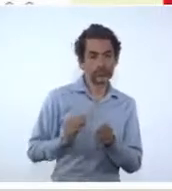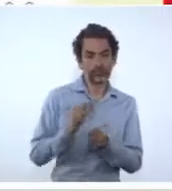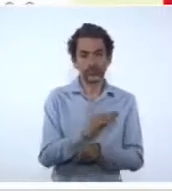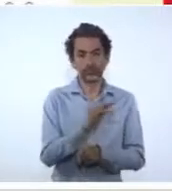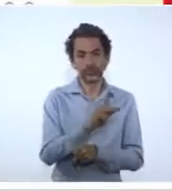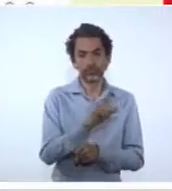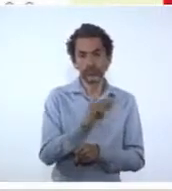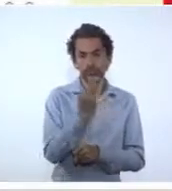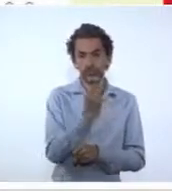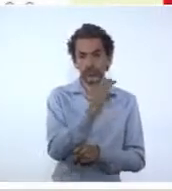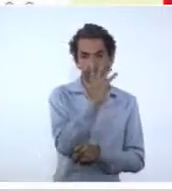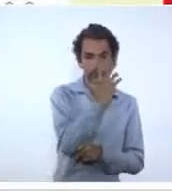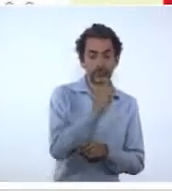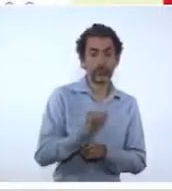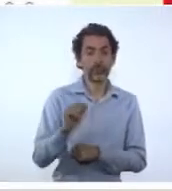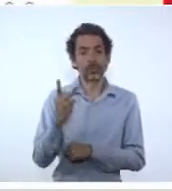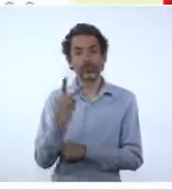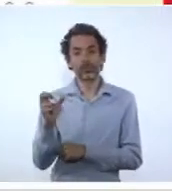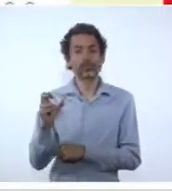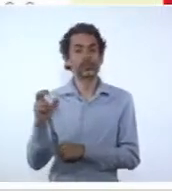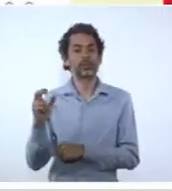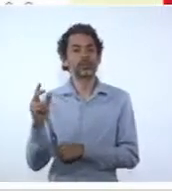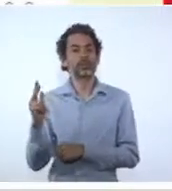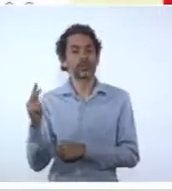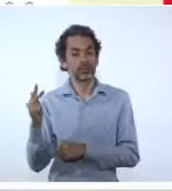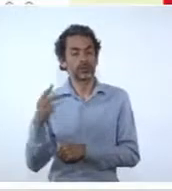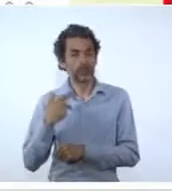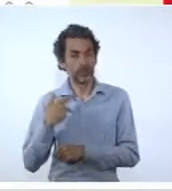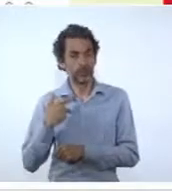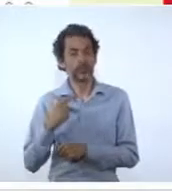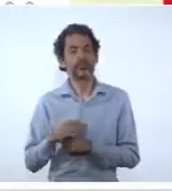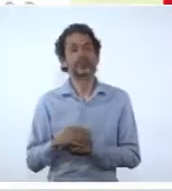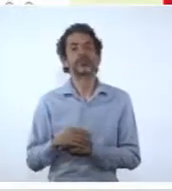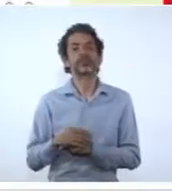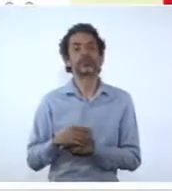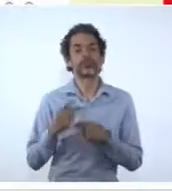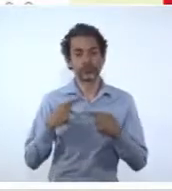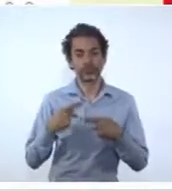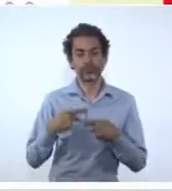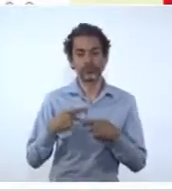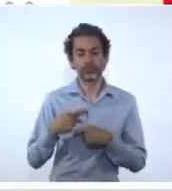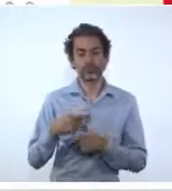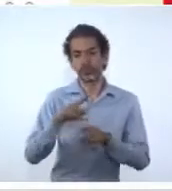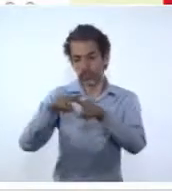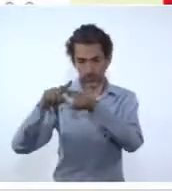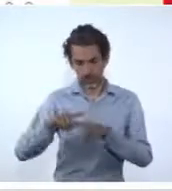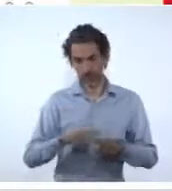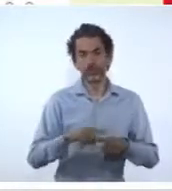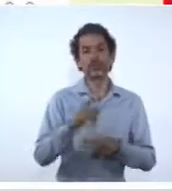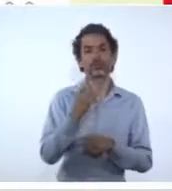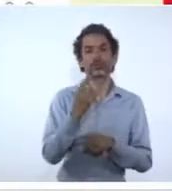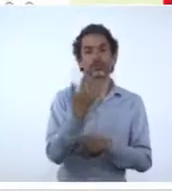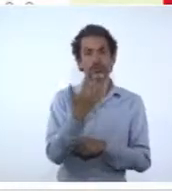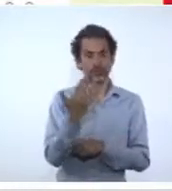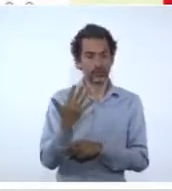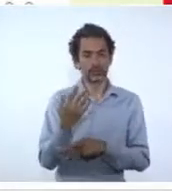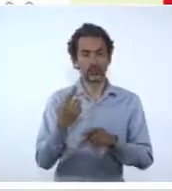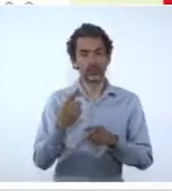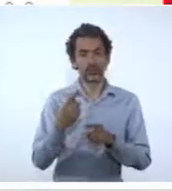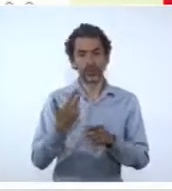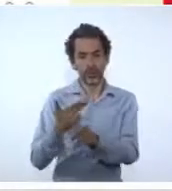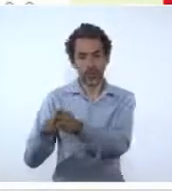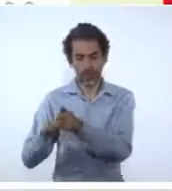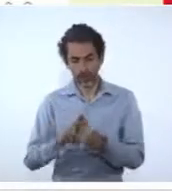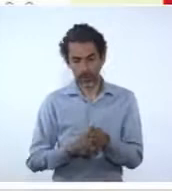están intubadas, y 813 personas que en los más de 50 hospitales de la Ciudad de México